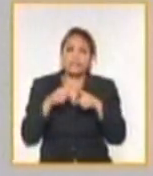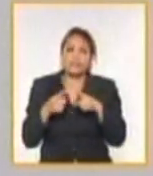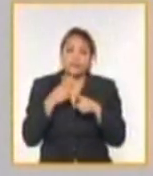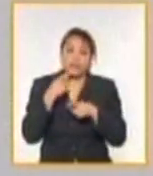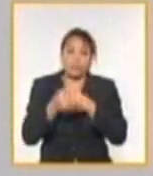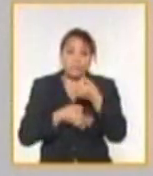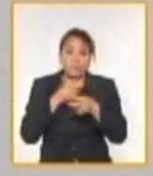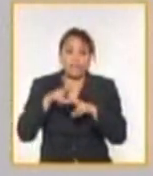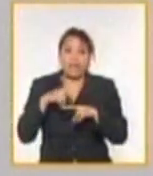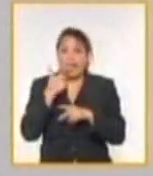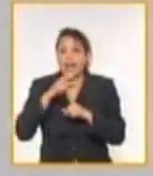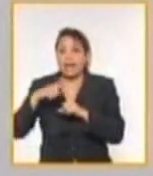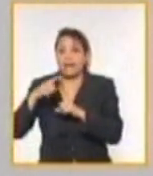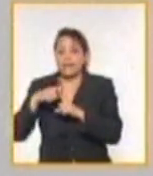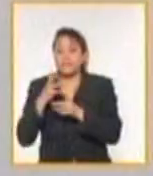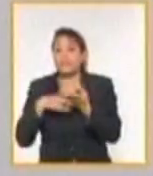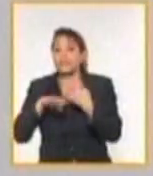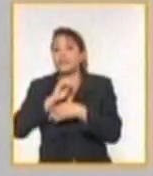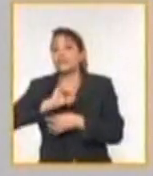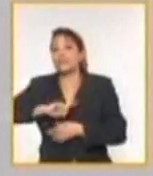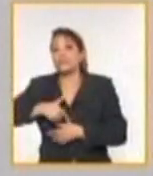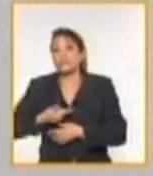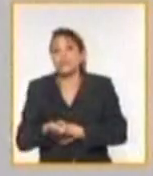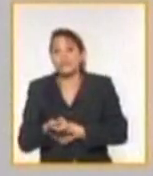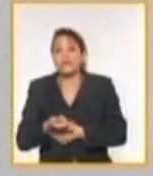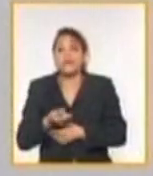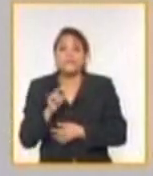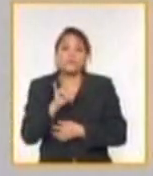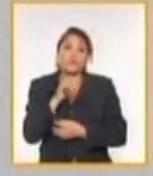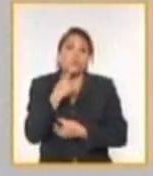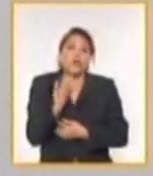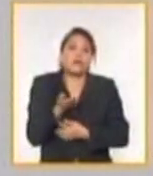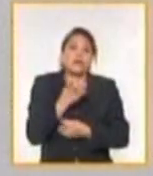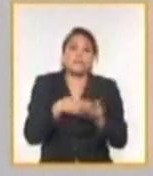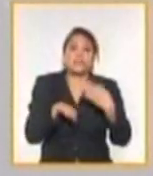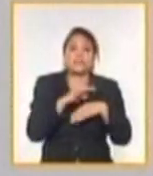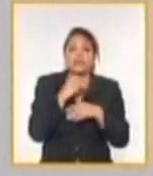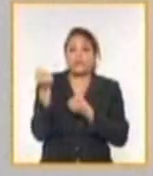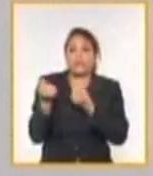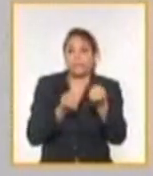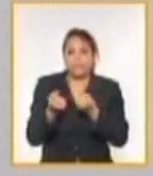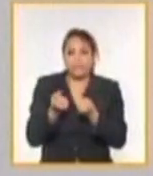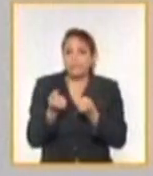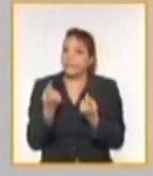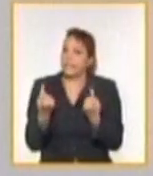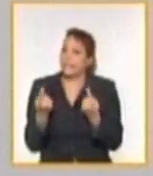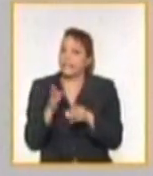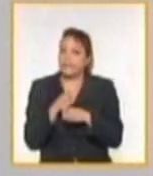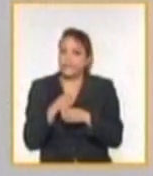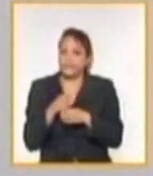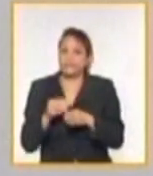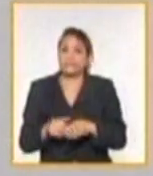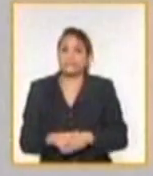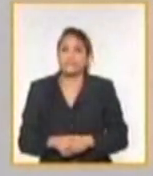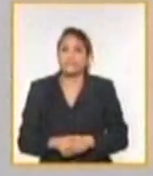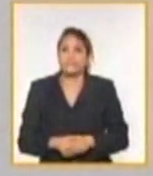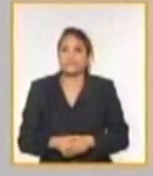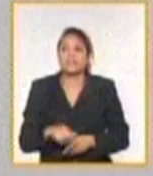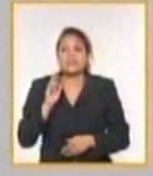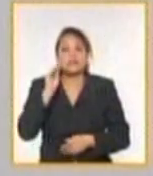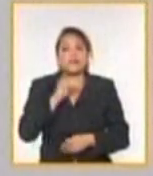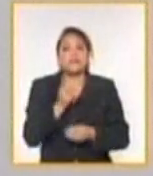dice, un Ministerio de Cultura no es como un Ministerio de Transporte, es decir, está muy claro cuál es el objeto del Ministerio de Transporte